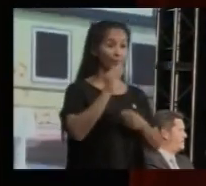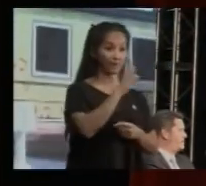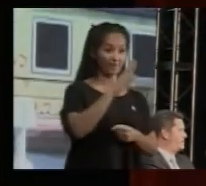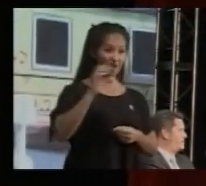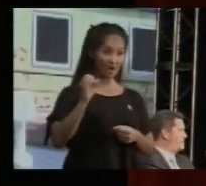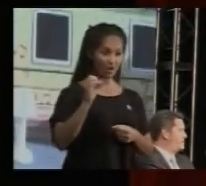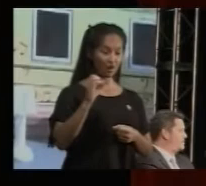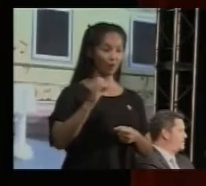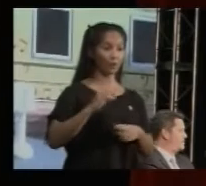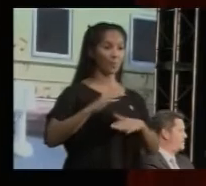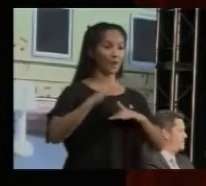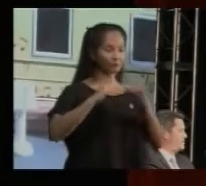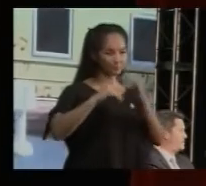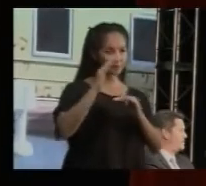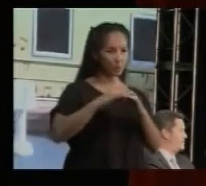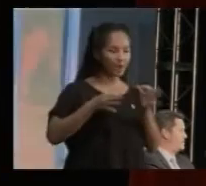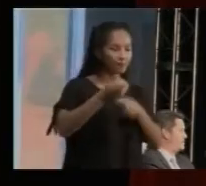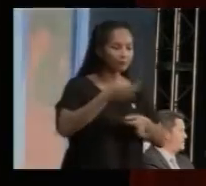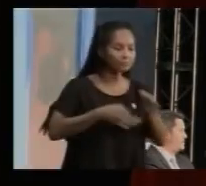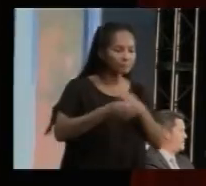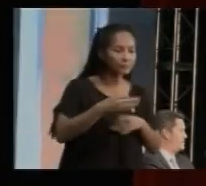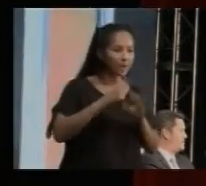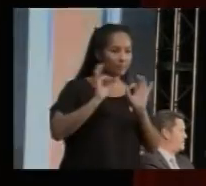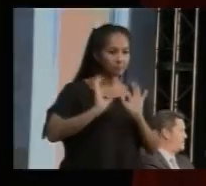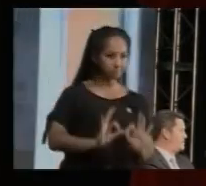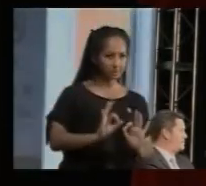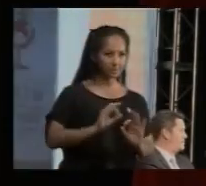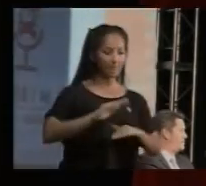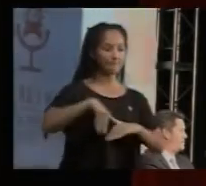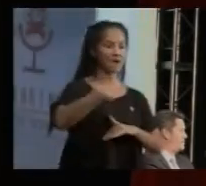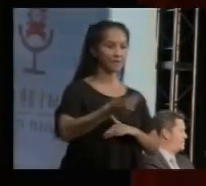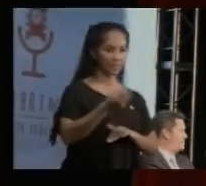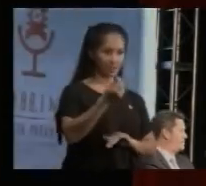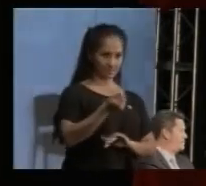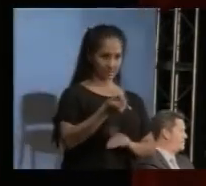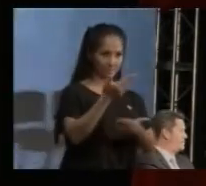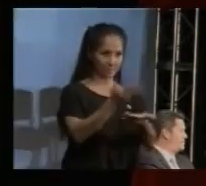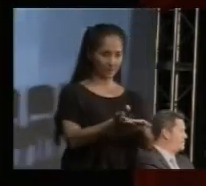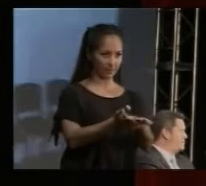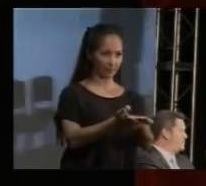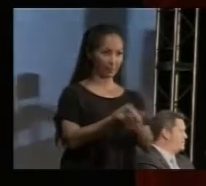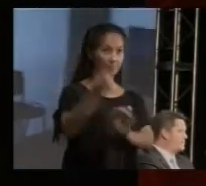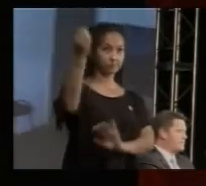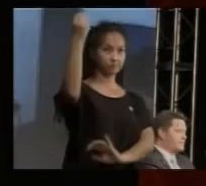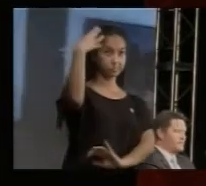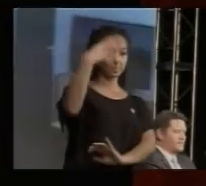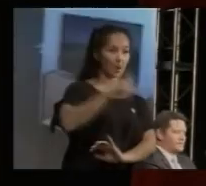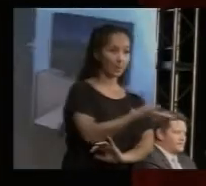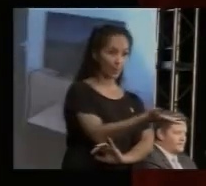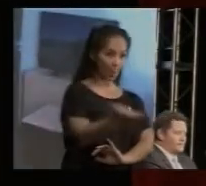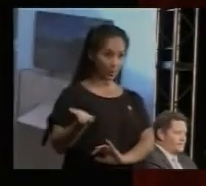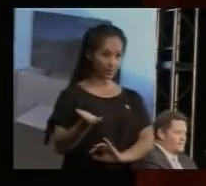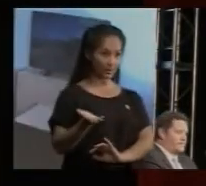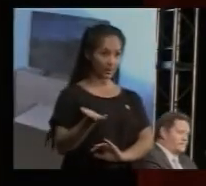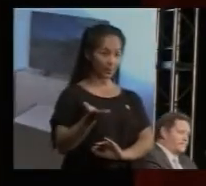los proyectos para luego pasar al proceso licitatorio. En cuanto al alumbrado público, hemos realizado una